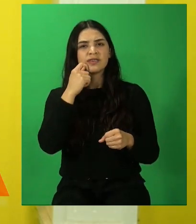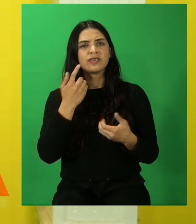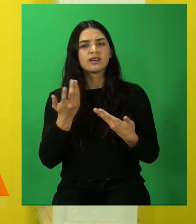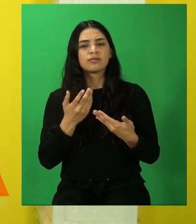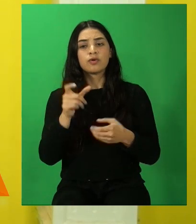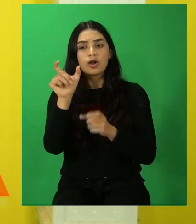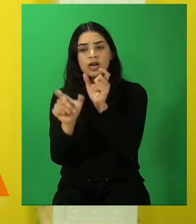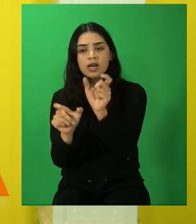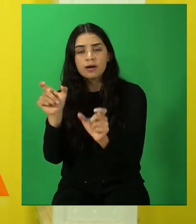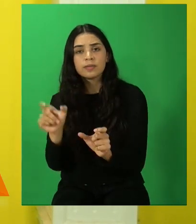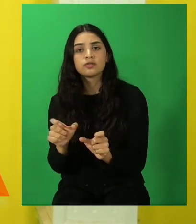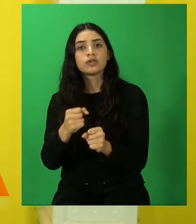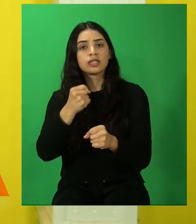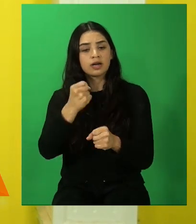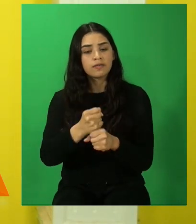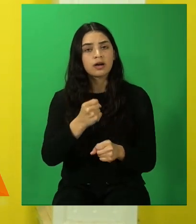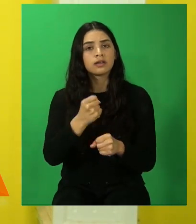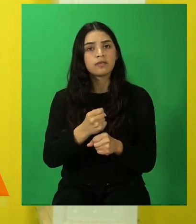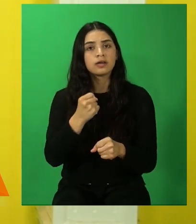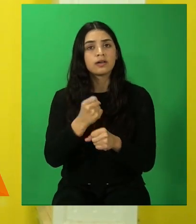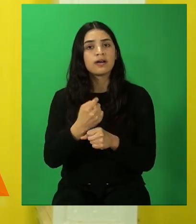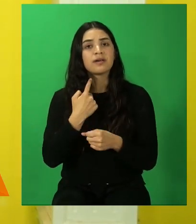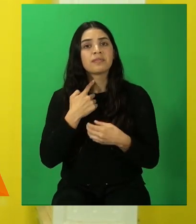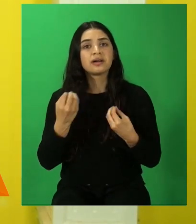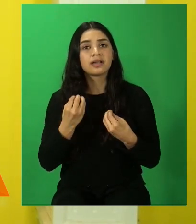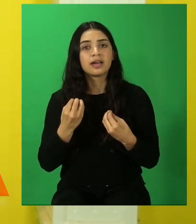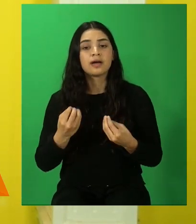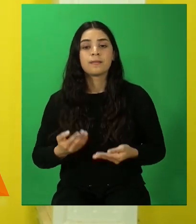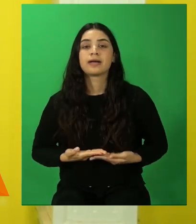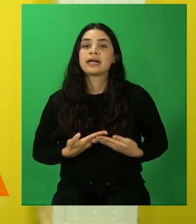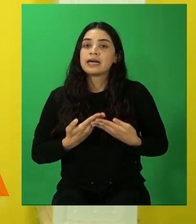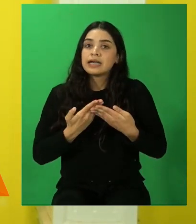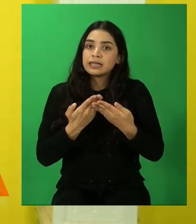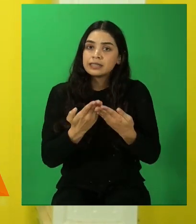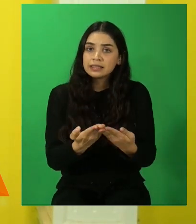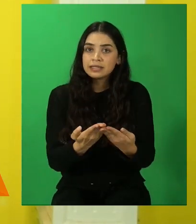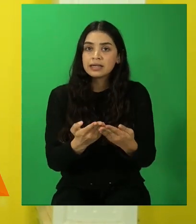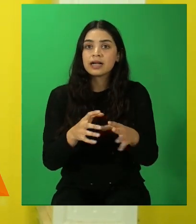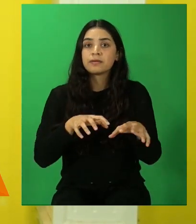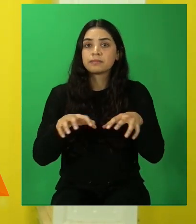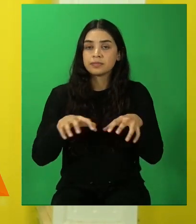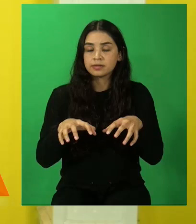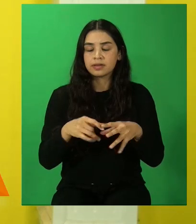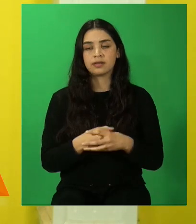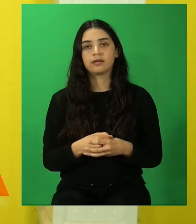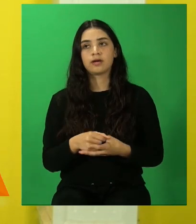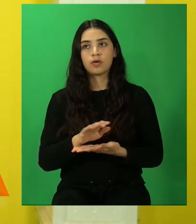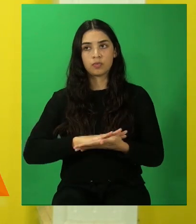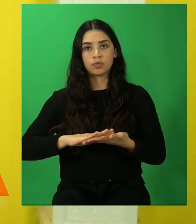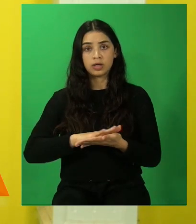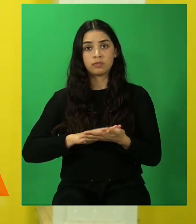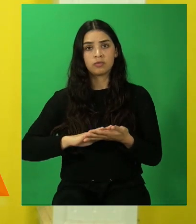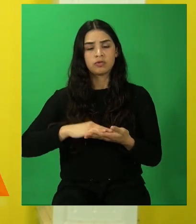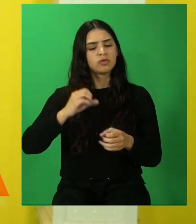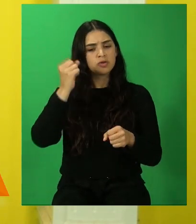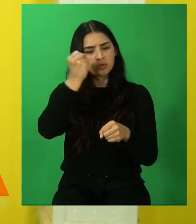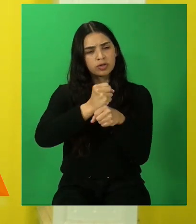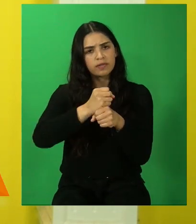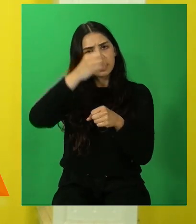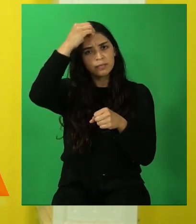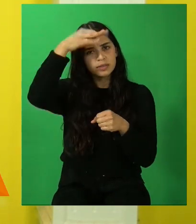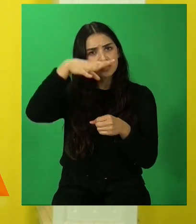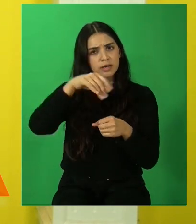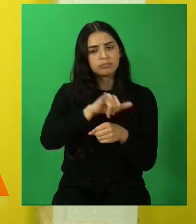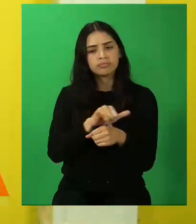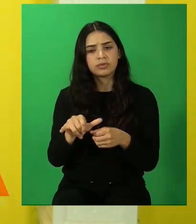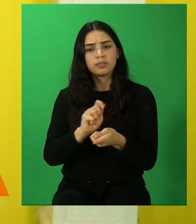humana destinada a satisfacer con una necesidad material. Por ejemplo, si yo saqué un mineral, después